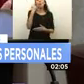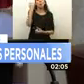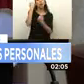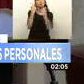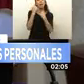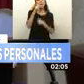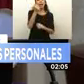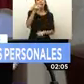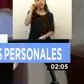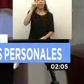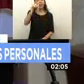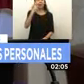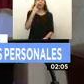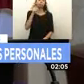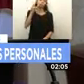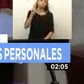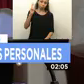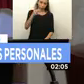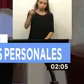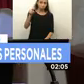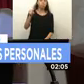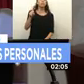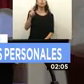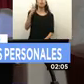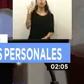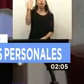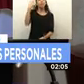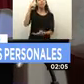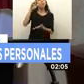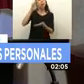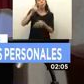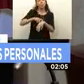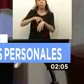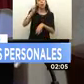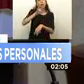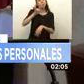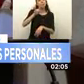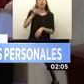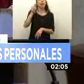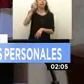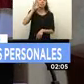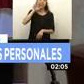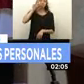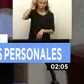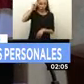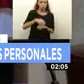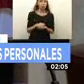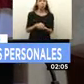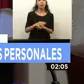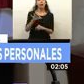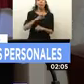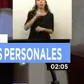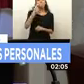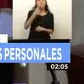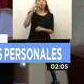muerto ya conferencia que da la universidad de Cambridge en la marshal society en el año